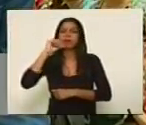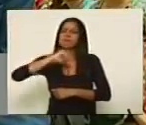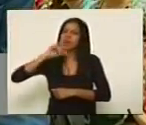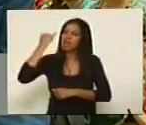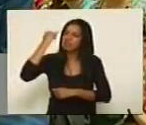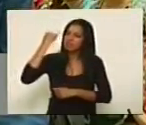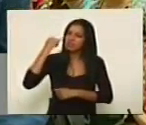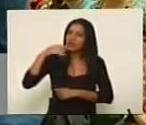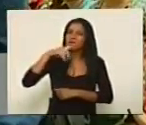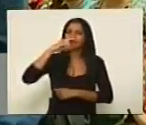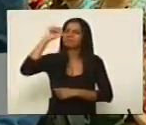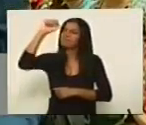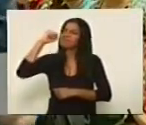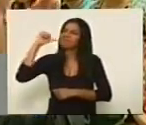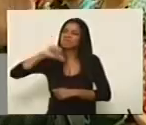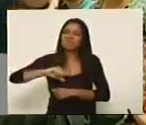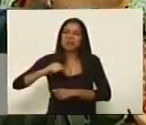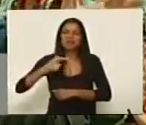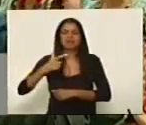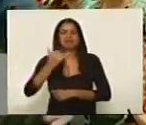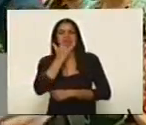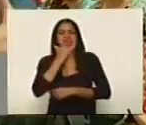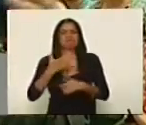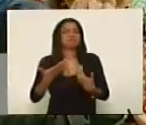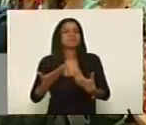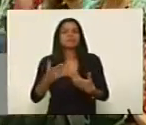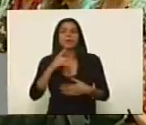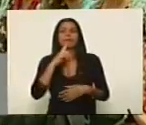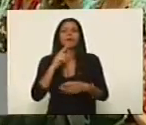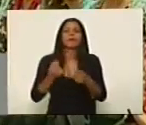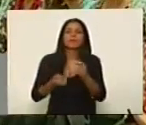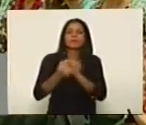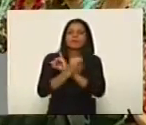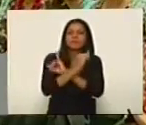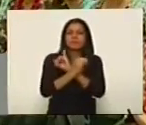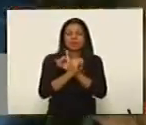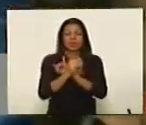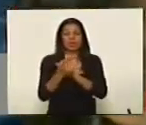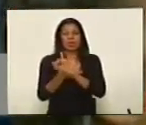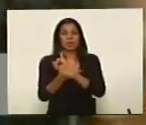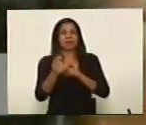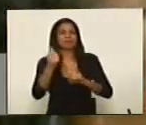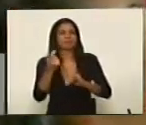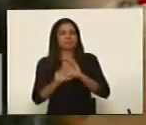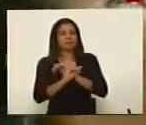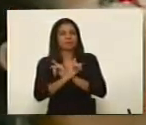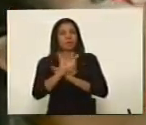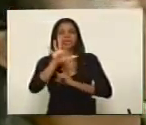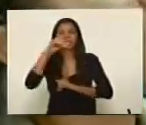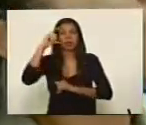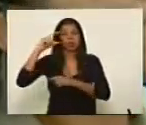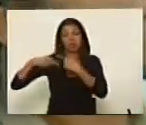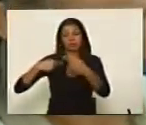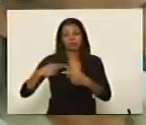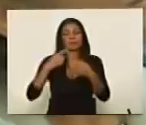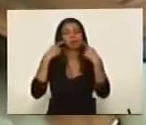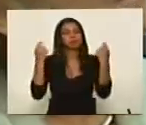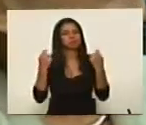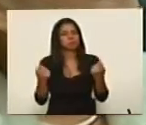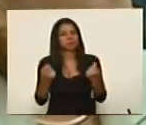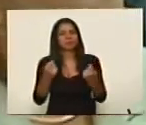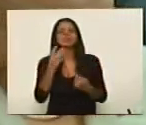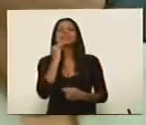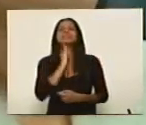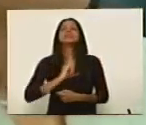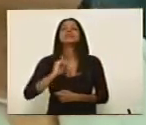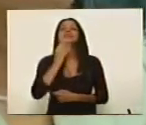presidente Nicolás Maduro de lanzar una criptomoneda con el respaldo del Estado venezolano, ¿por qué 5 días después el Estado de Israel